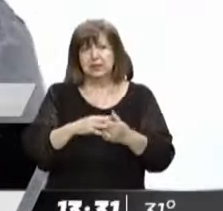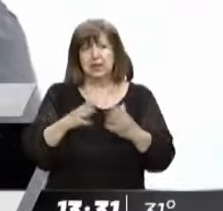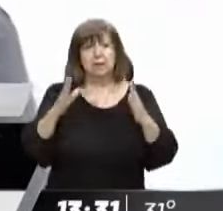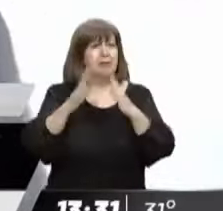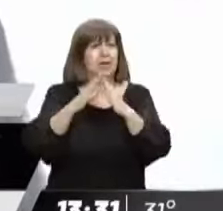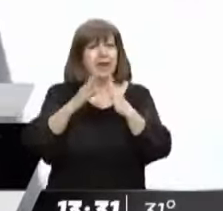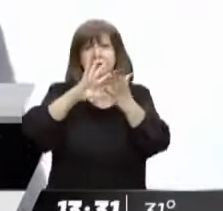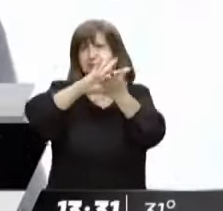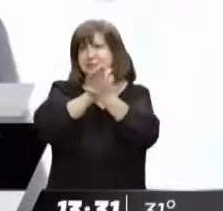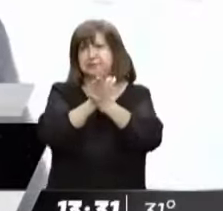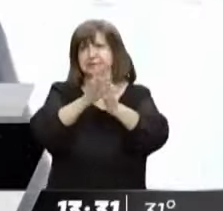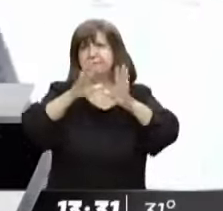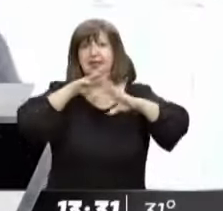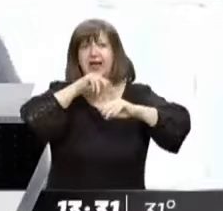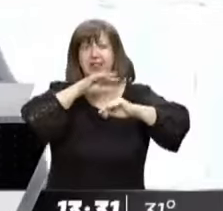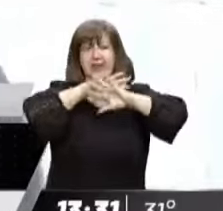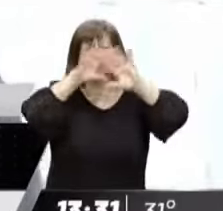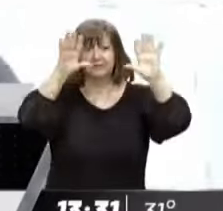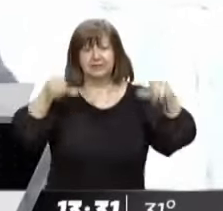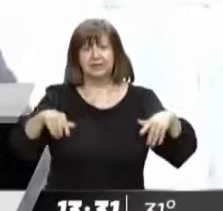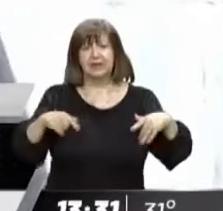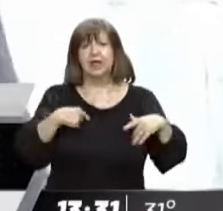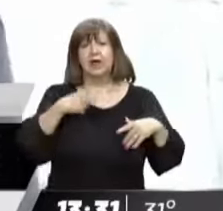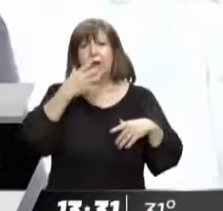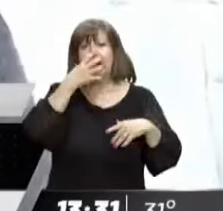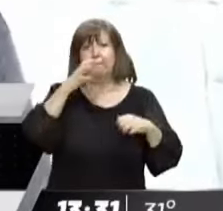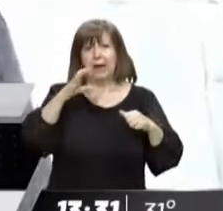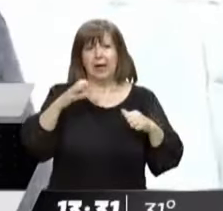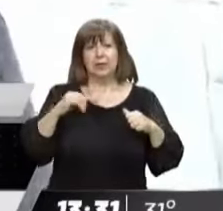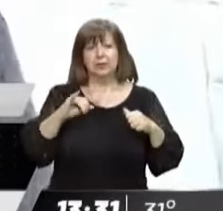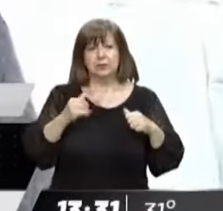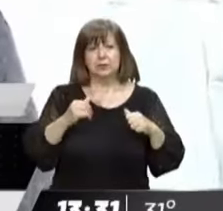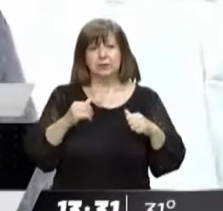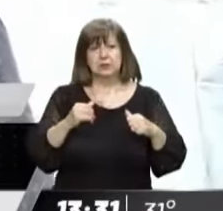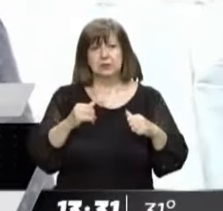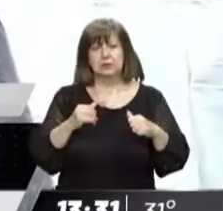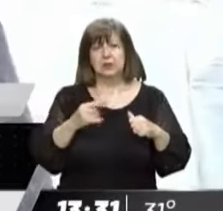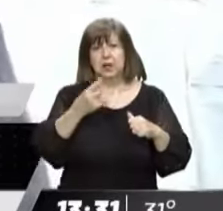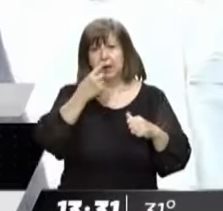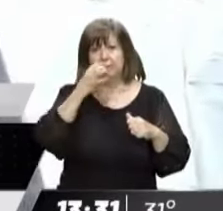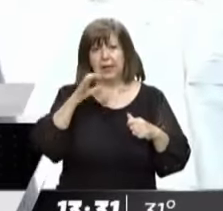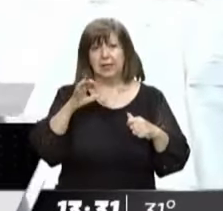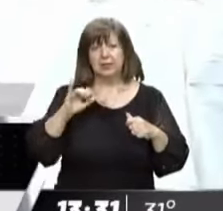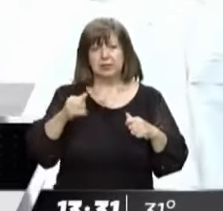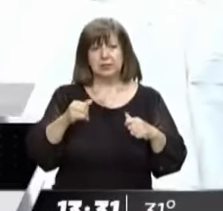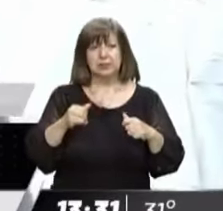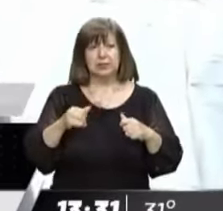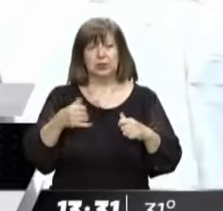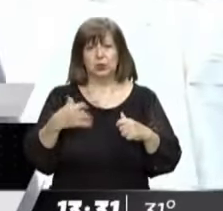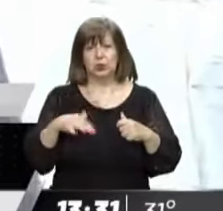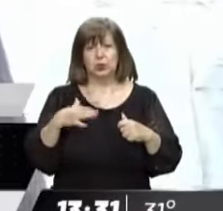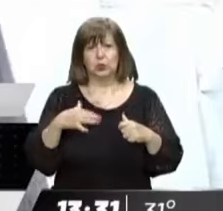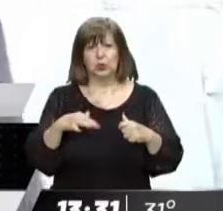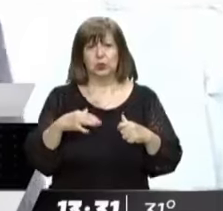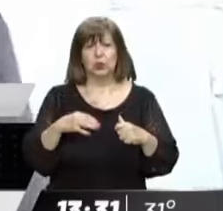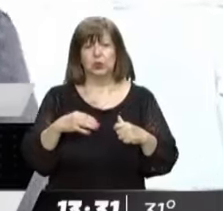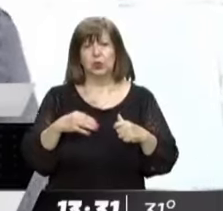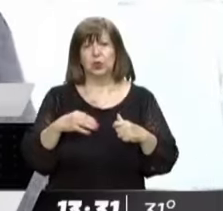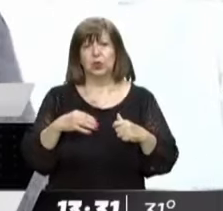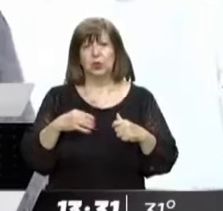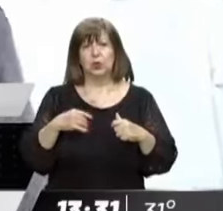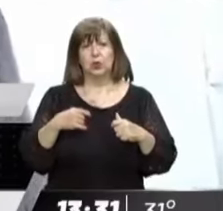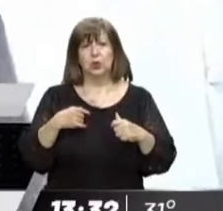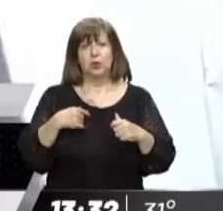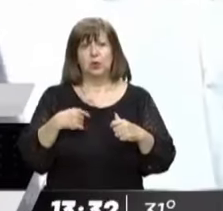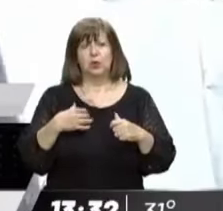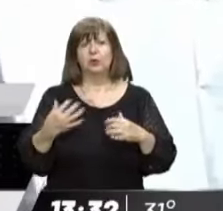No, pues nada, nada. Si escasamente salvé a mi perro y a mi nieta. Contame cómo fue ese momento, Lucy. Oh, no la quería creerla. Lo